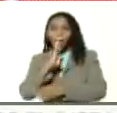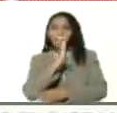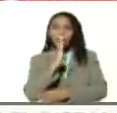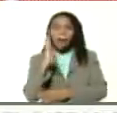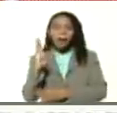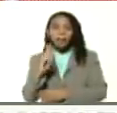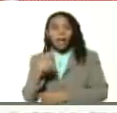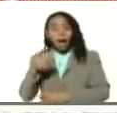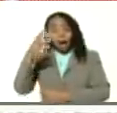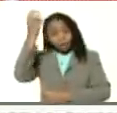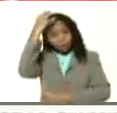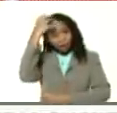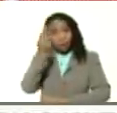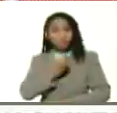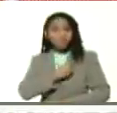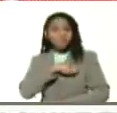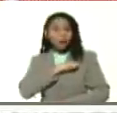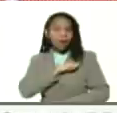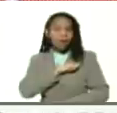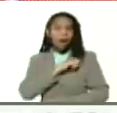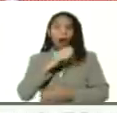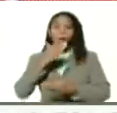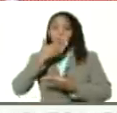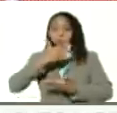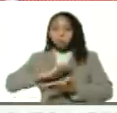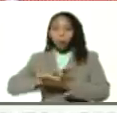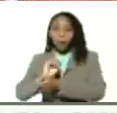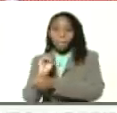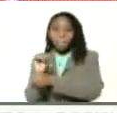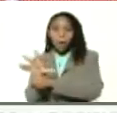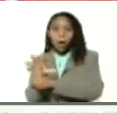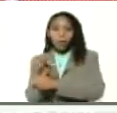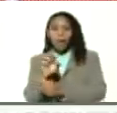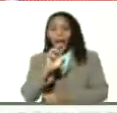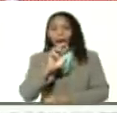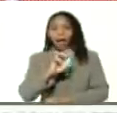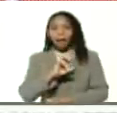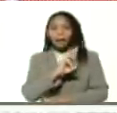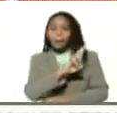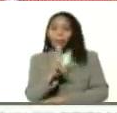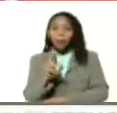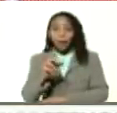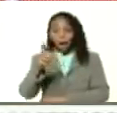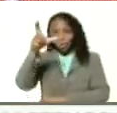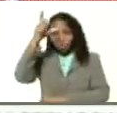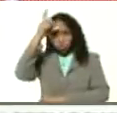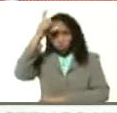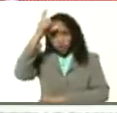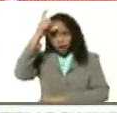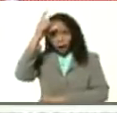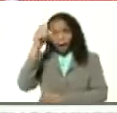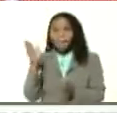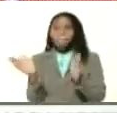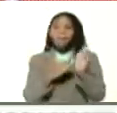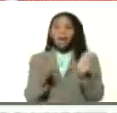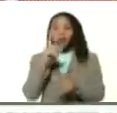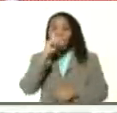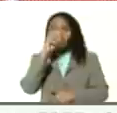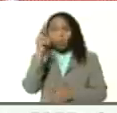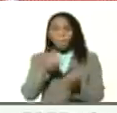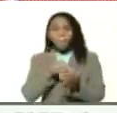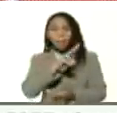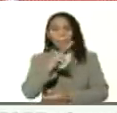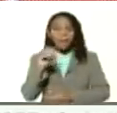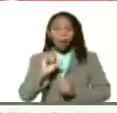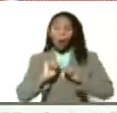España. Y envía comunicación al Afdic Bank de la República de Turquía. Marzo del año 2020,